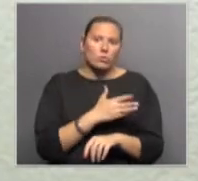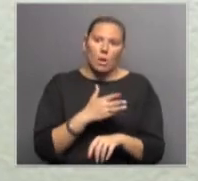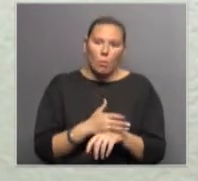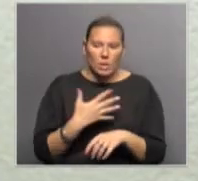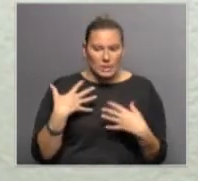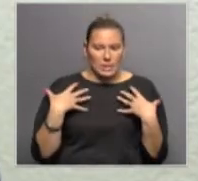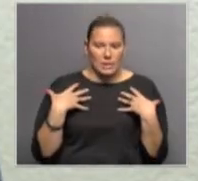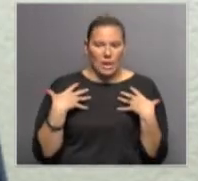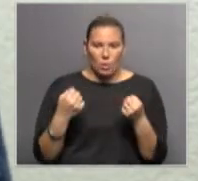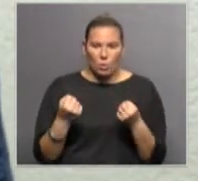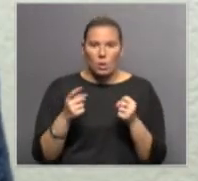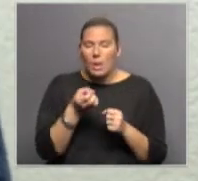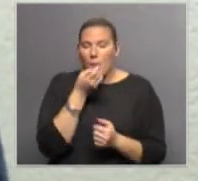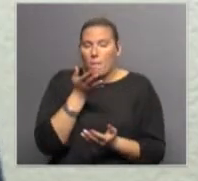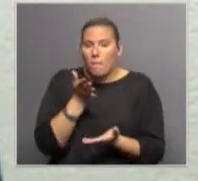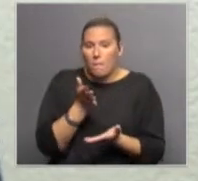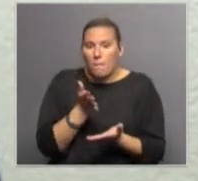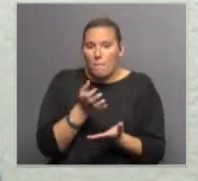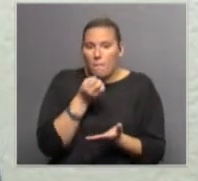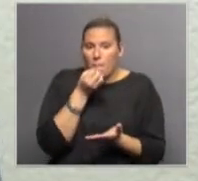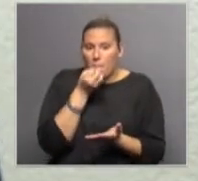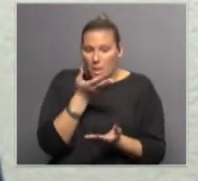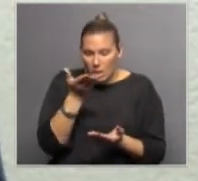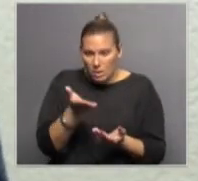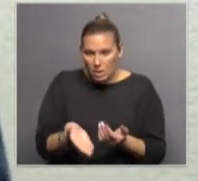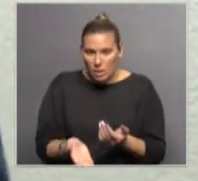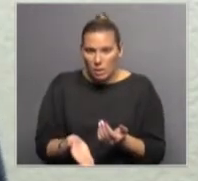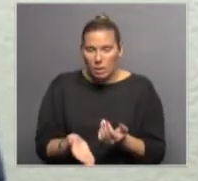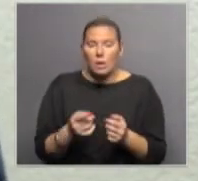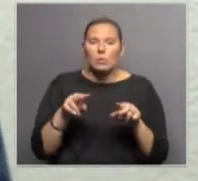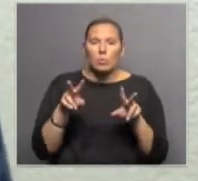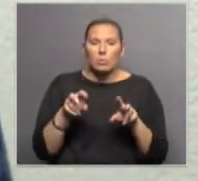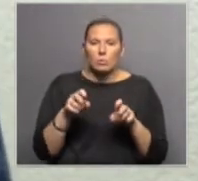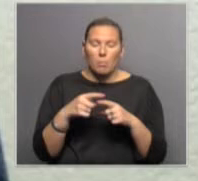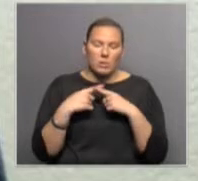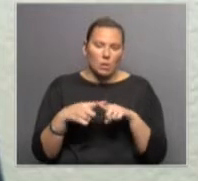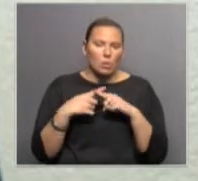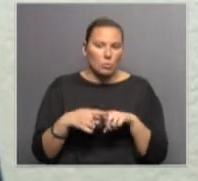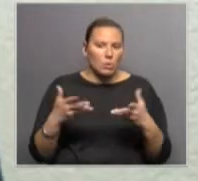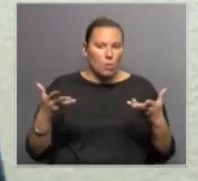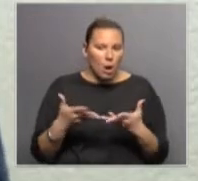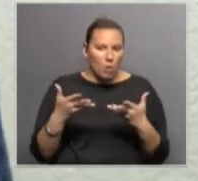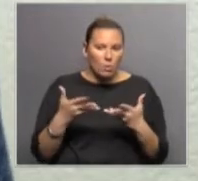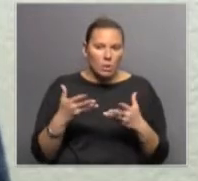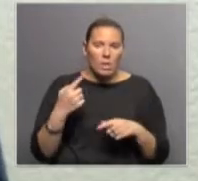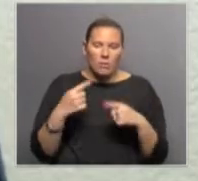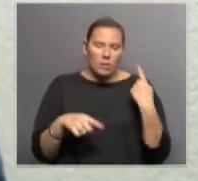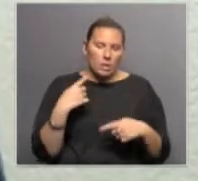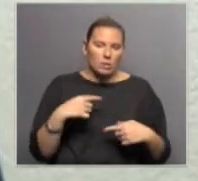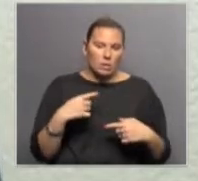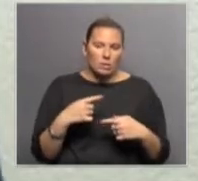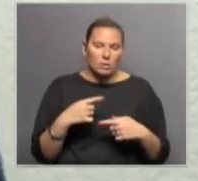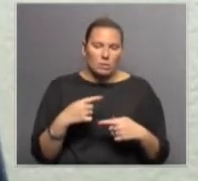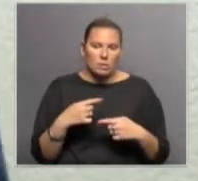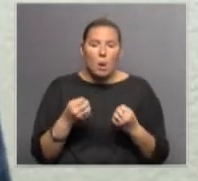la salud y el bienestar. Bueno, es un tema que está, digamos, sobre la mesa por varias razones, ¿no?